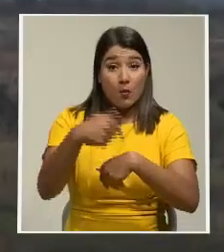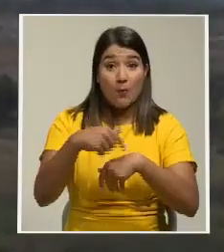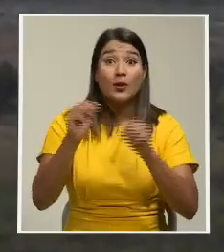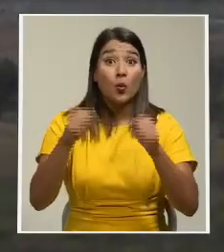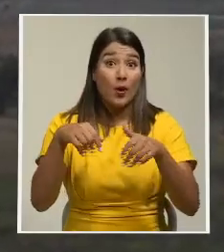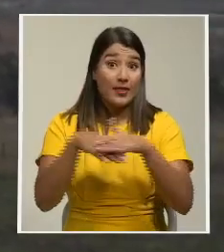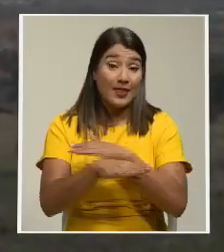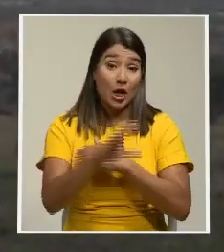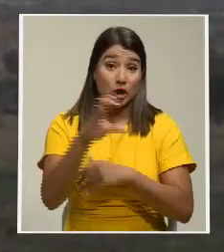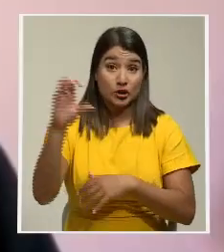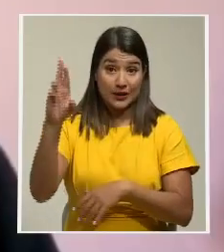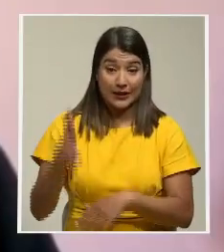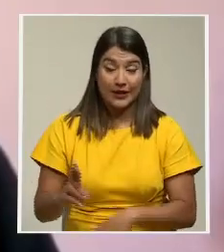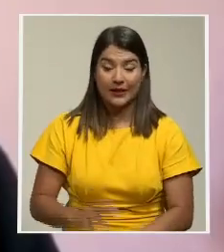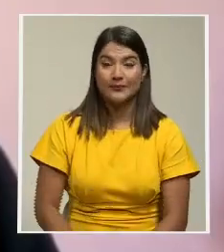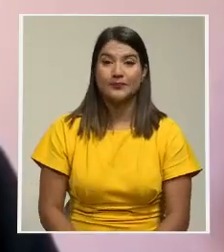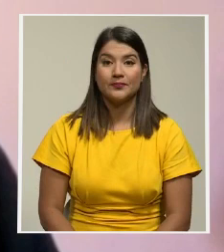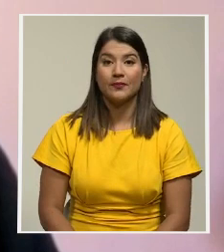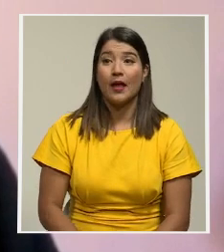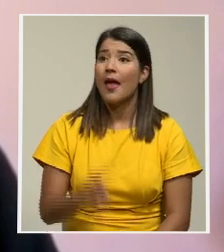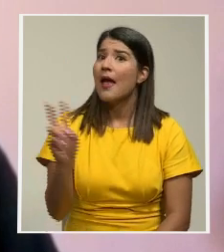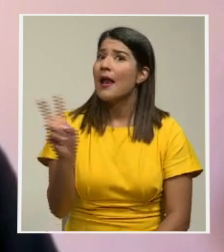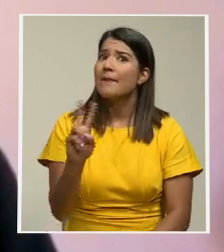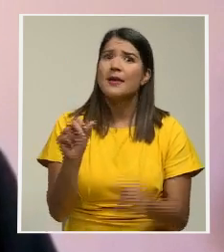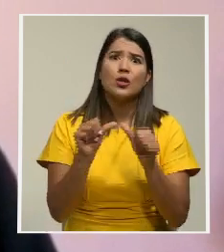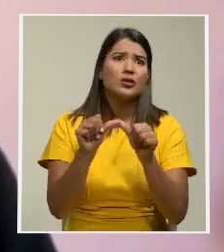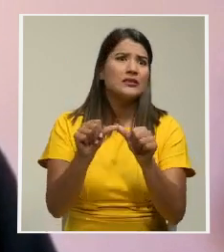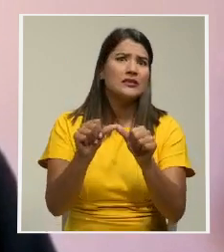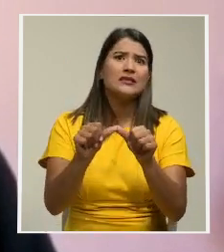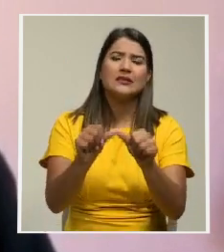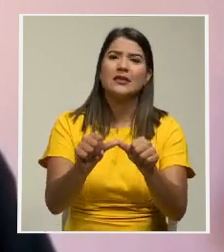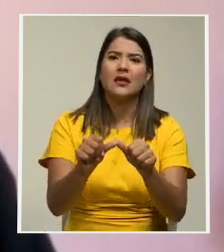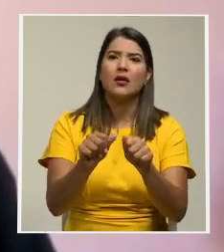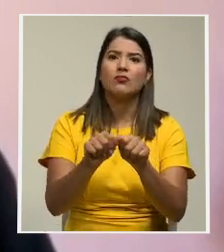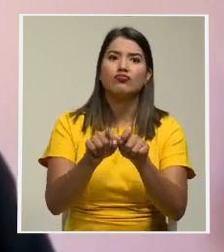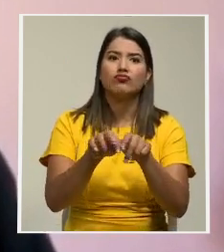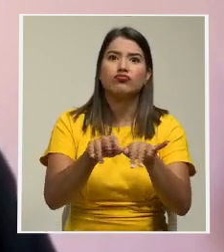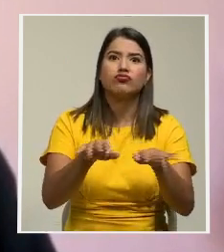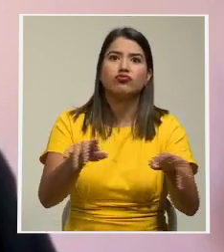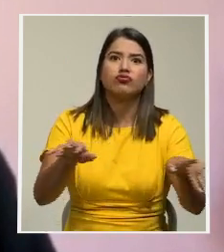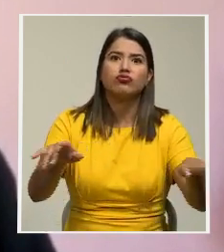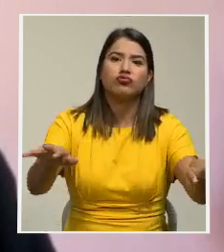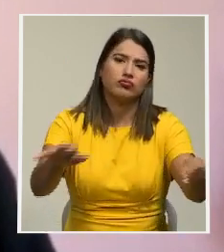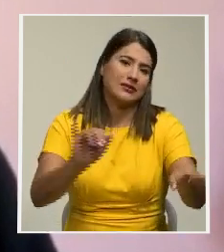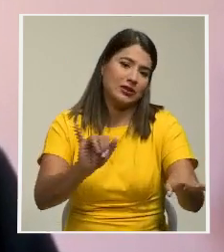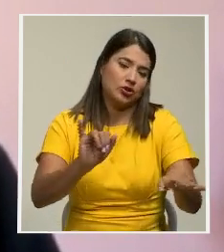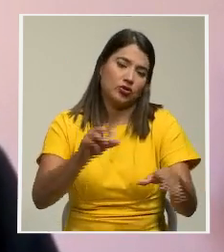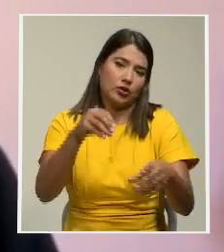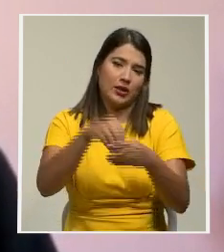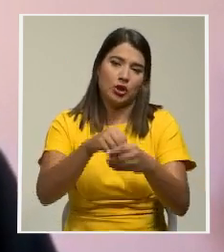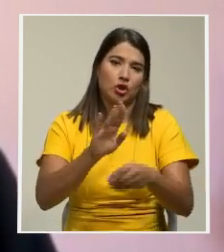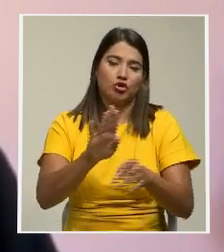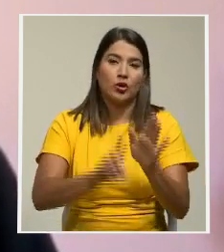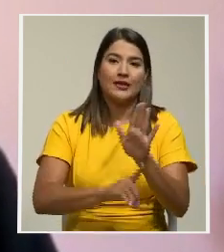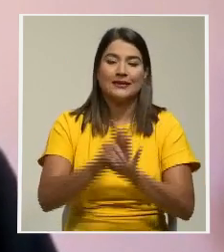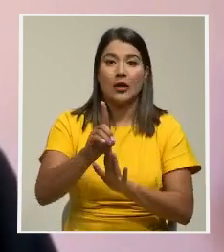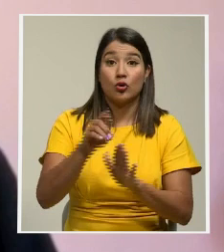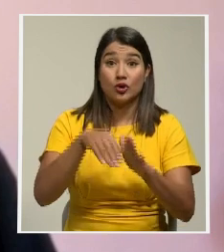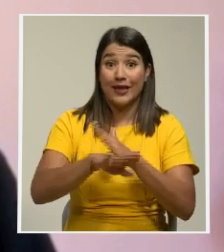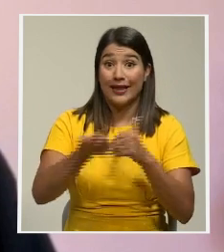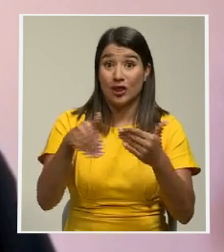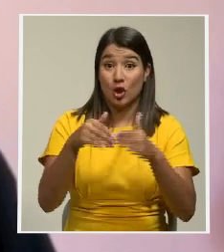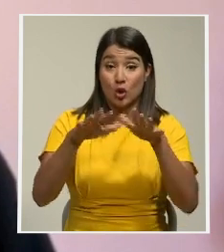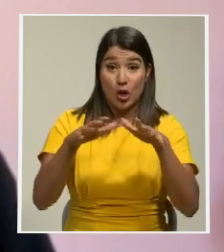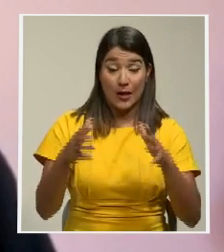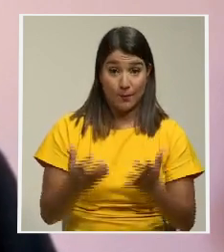ingresar a Costa Rica. El virus va a seguir mutando, ¿verdad? Es parte de su evolución, las mutaciones, y va a seguir mutando en todo el mundo,